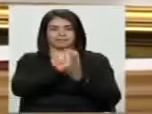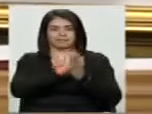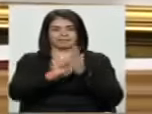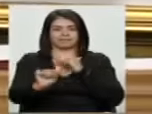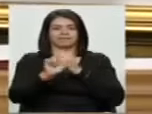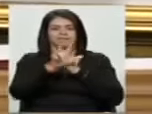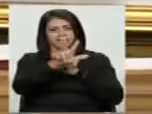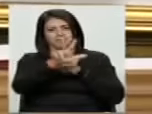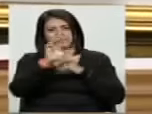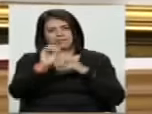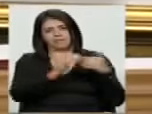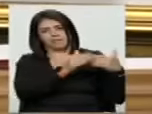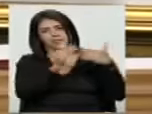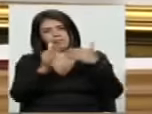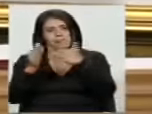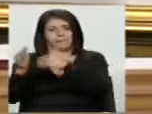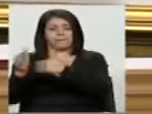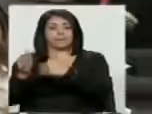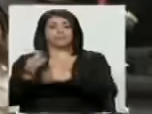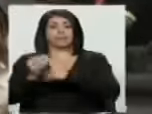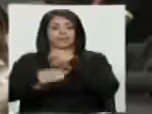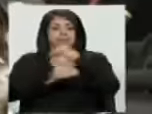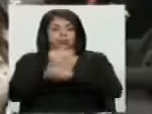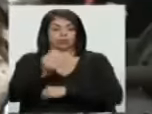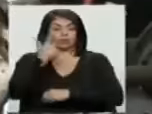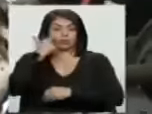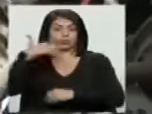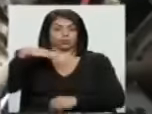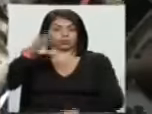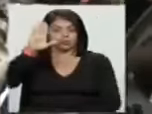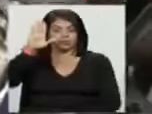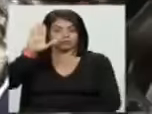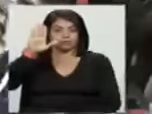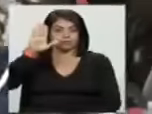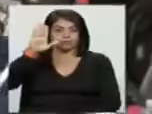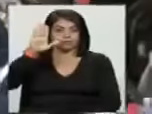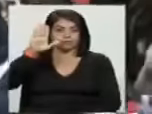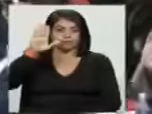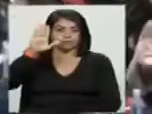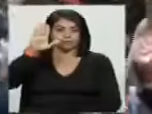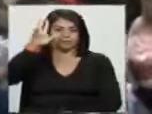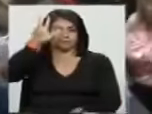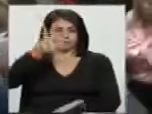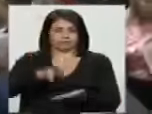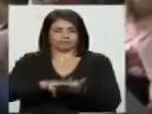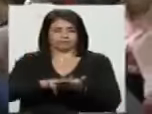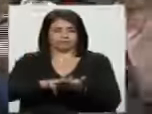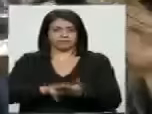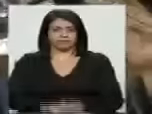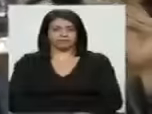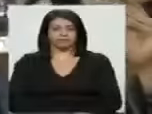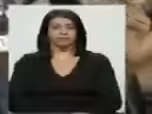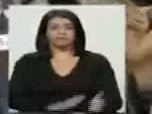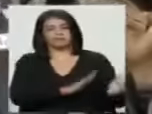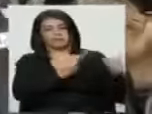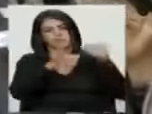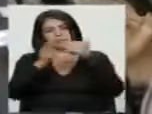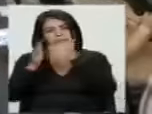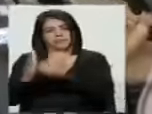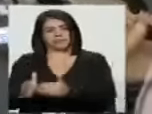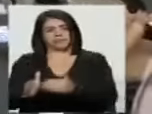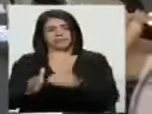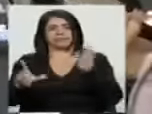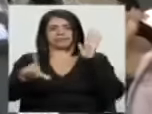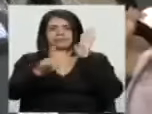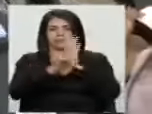artículo 30 en adelante, sírvanse a manifestarlo con la señal de costumbre. Queda aprobado. Se difiere la